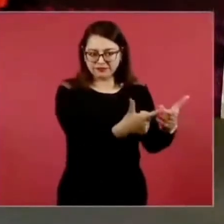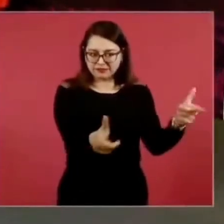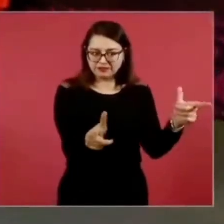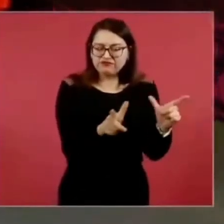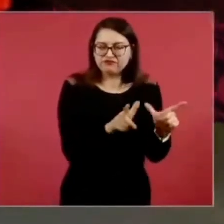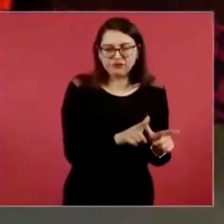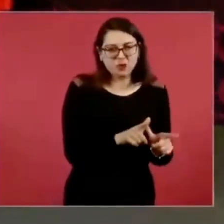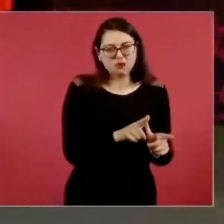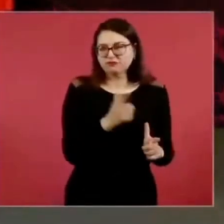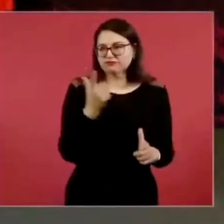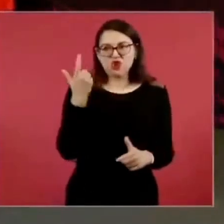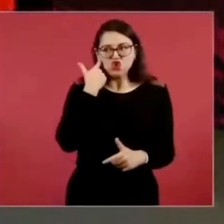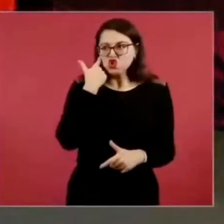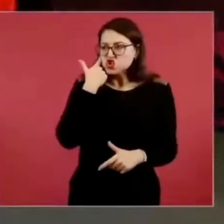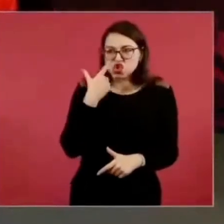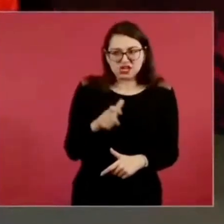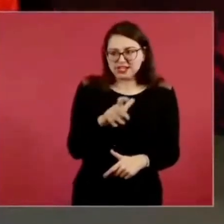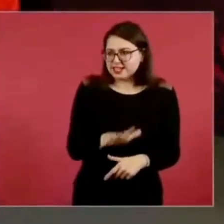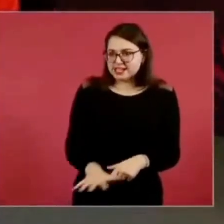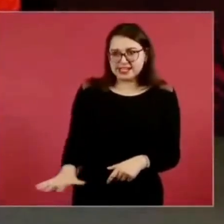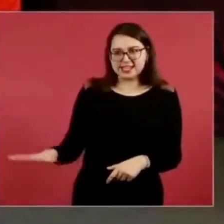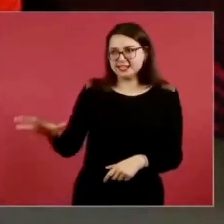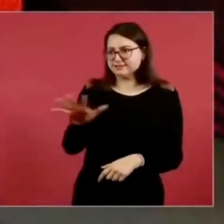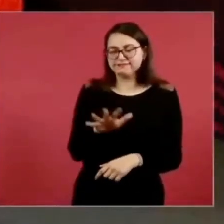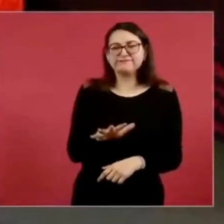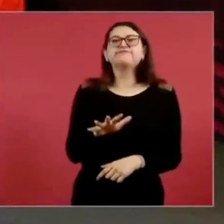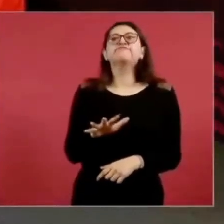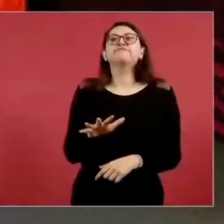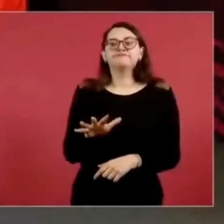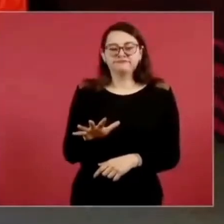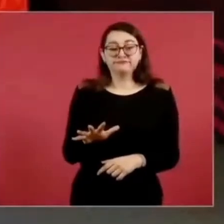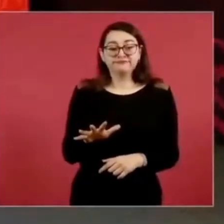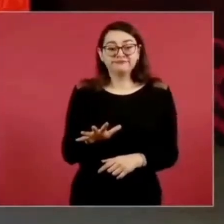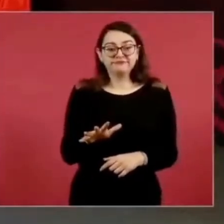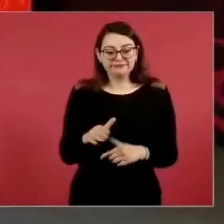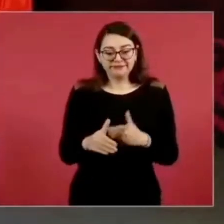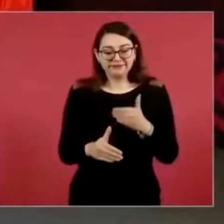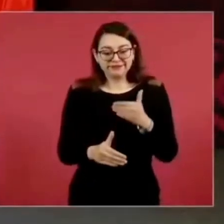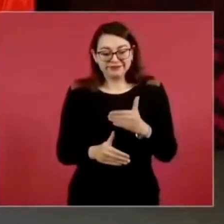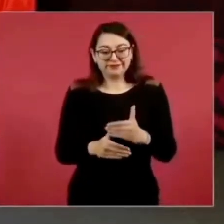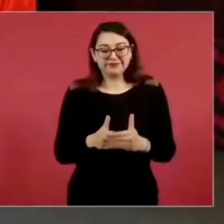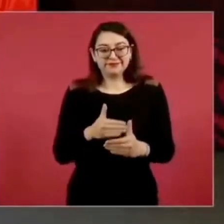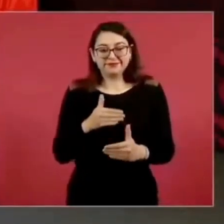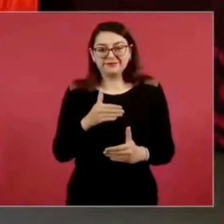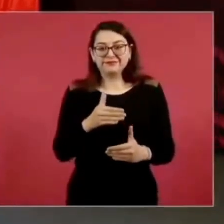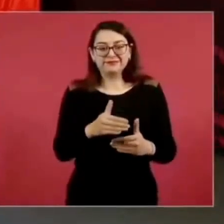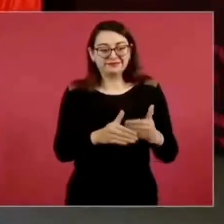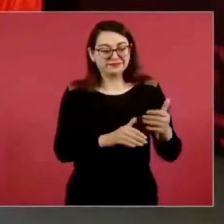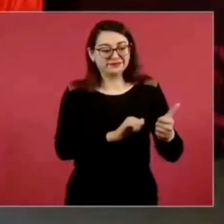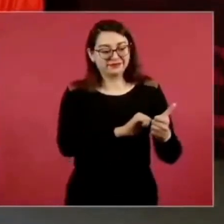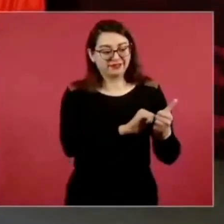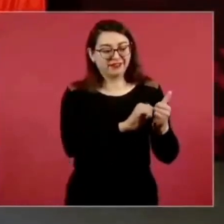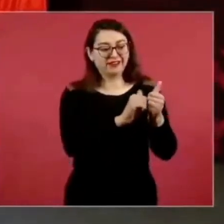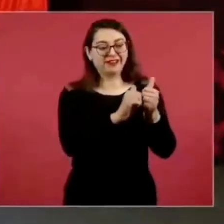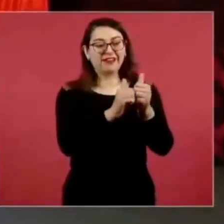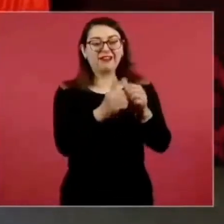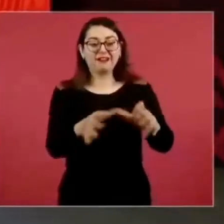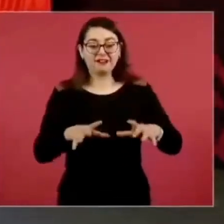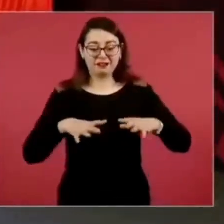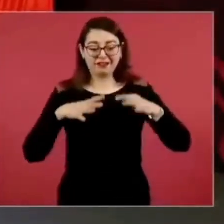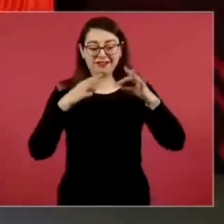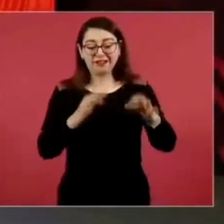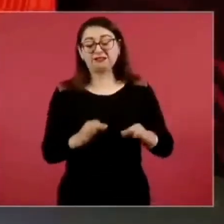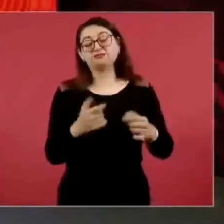histórico, con esos antecedentes, se funda el PAN. 39. En el